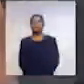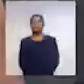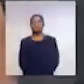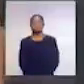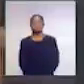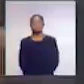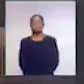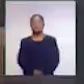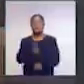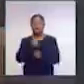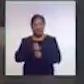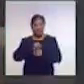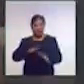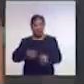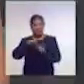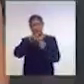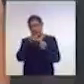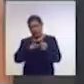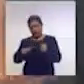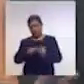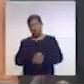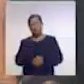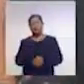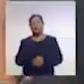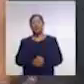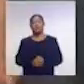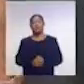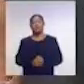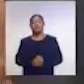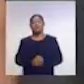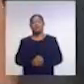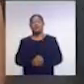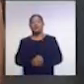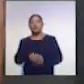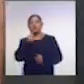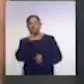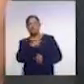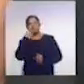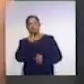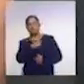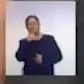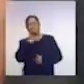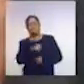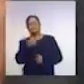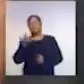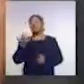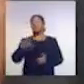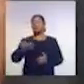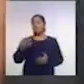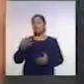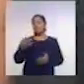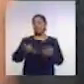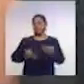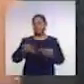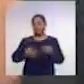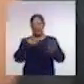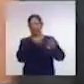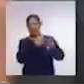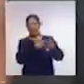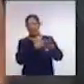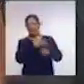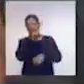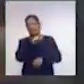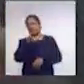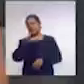Y vamos a la información nacional. La oleada de amparos en contra de Santa Lucía es un asunto político más